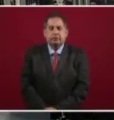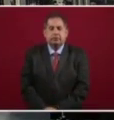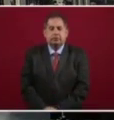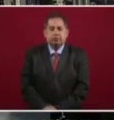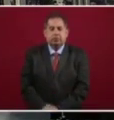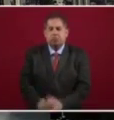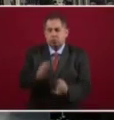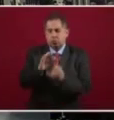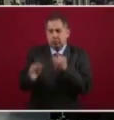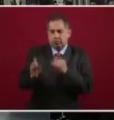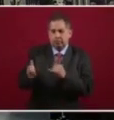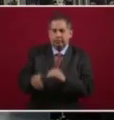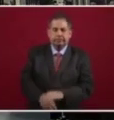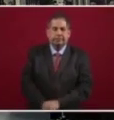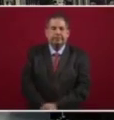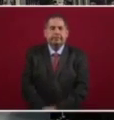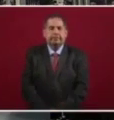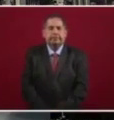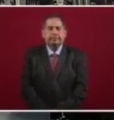Una más.